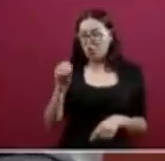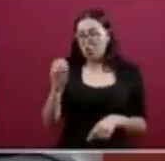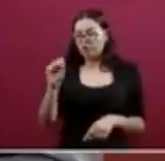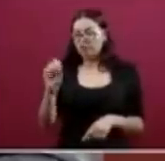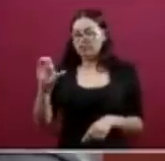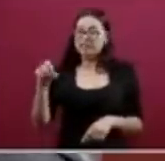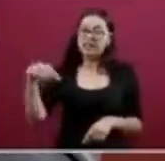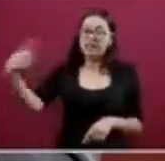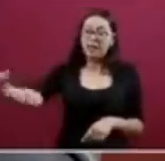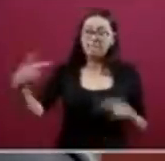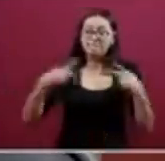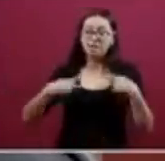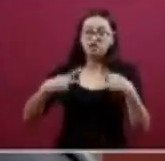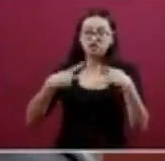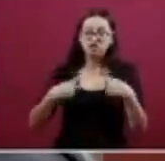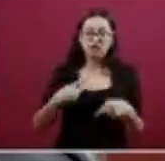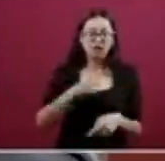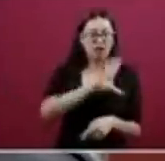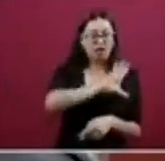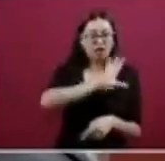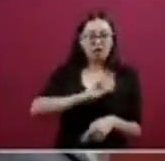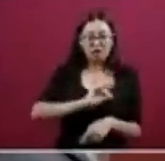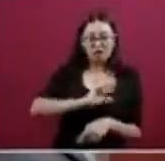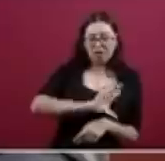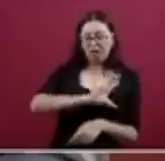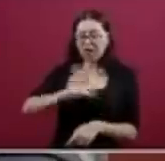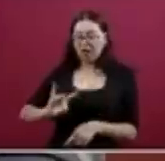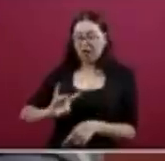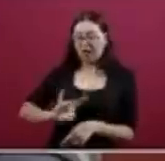en donde los recursos